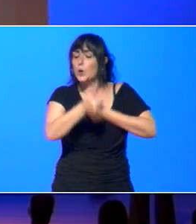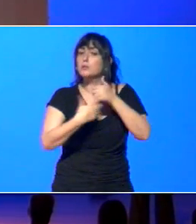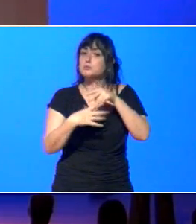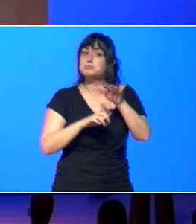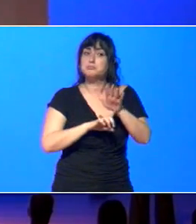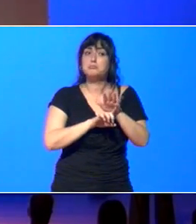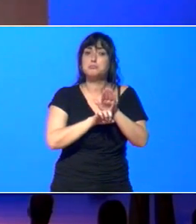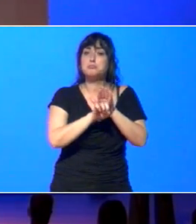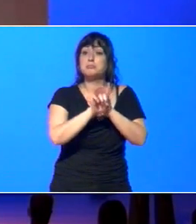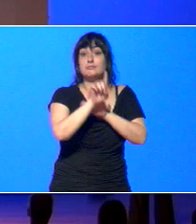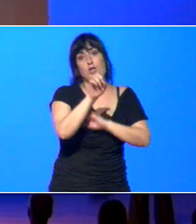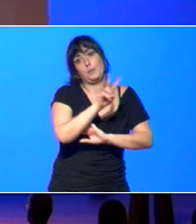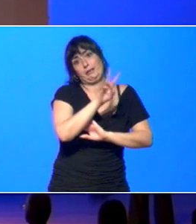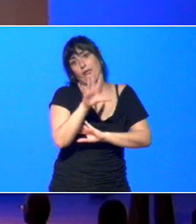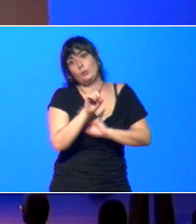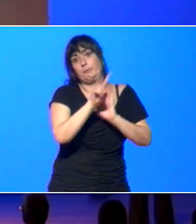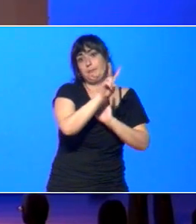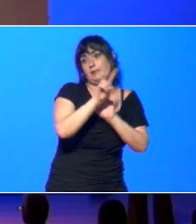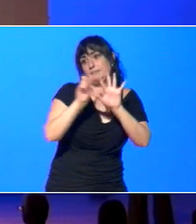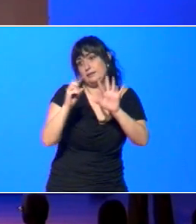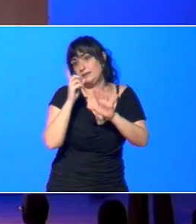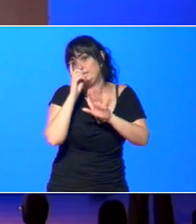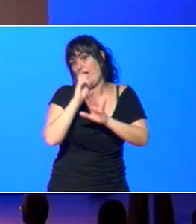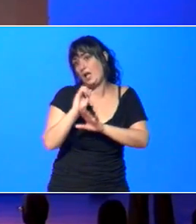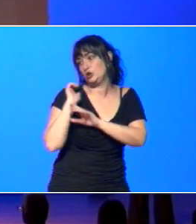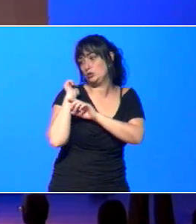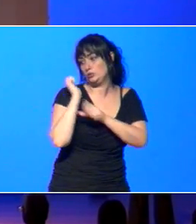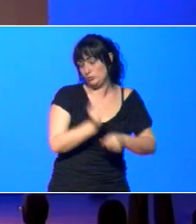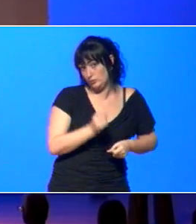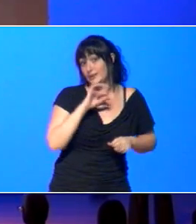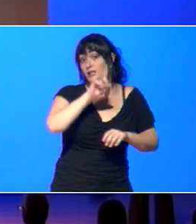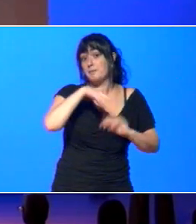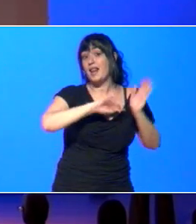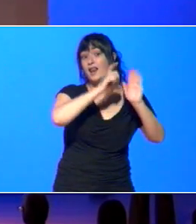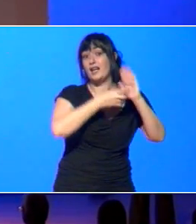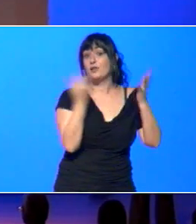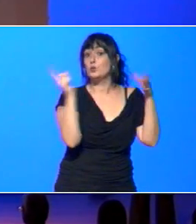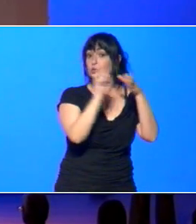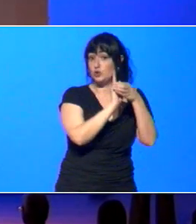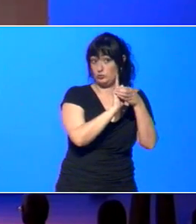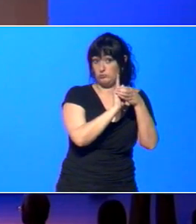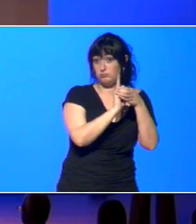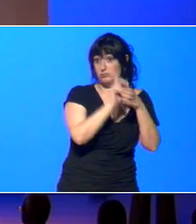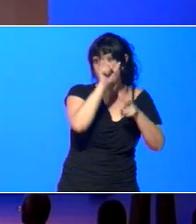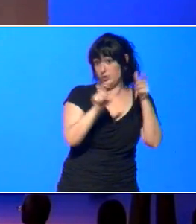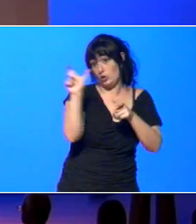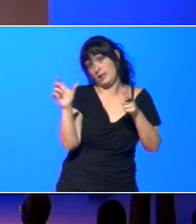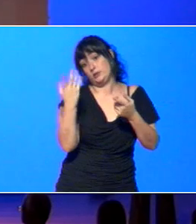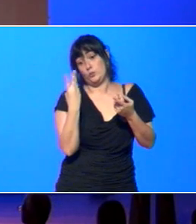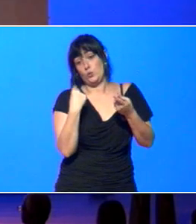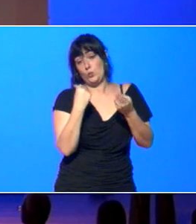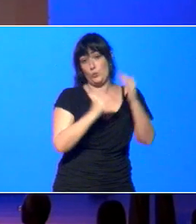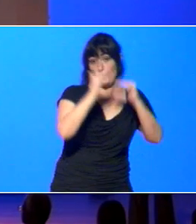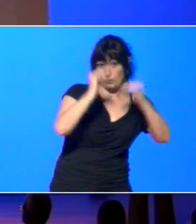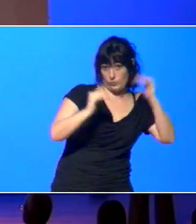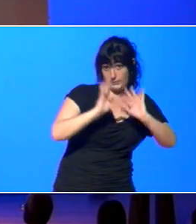de estos 25-26 años, recogiendo ya la plena inclusión de las personas con estas diversidades, pero que en un inicio